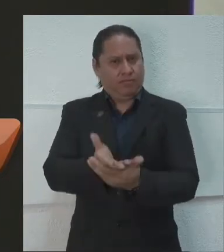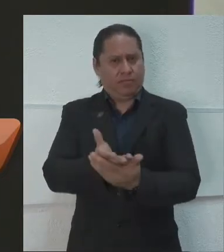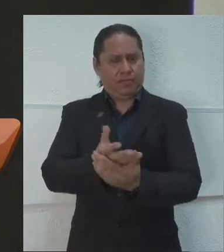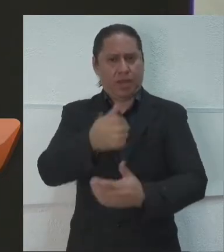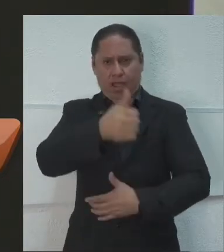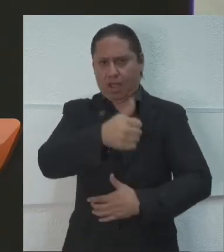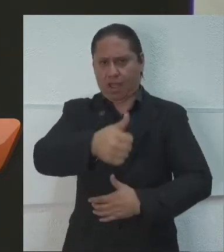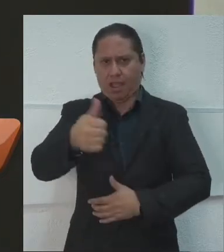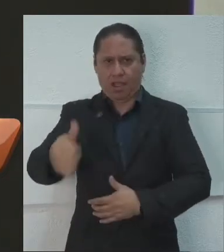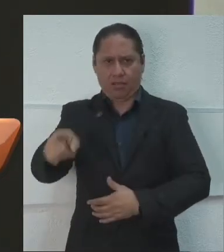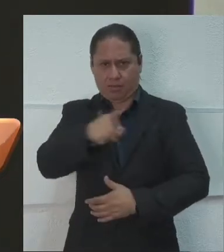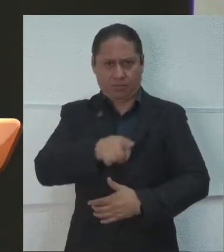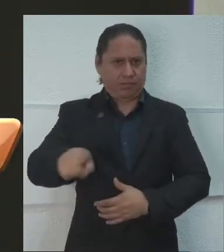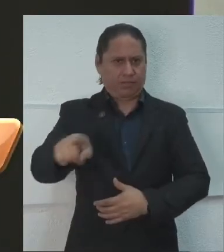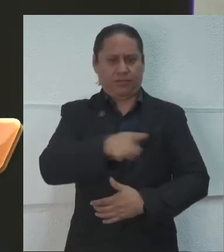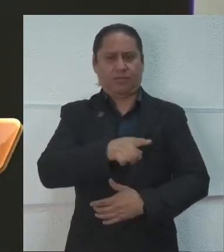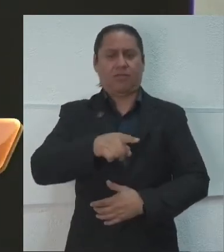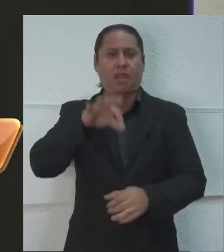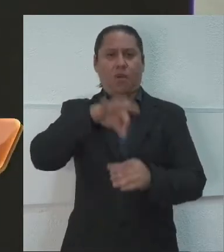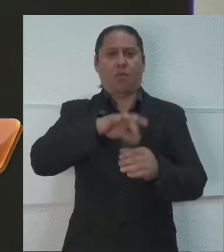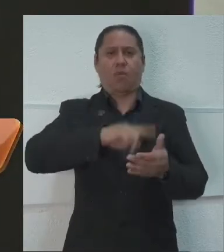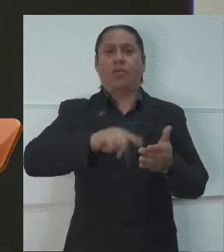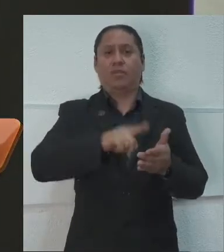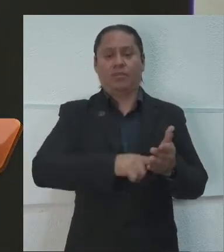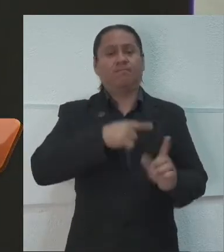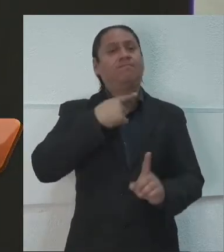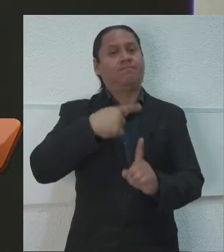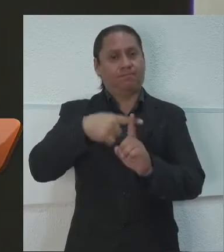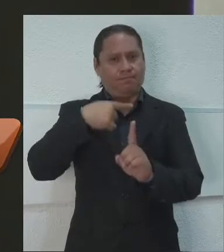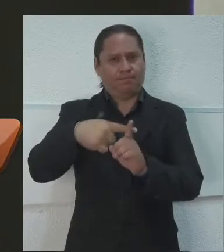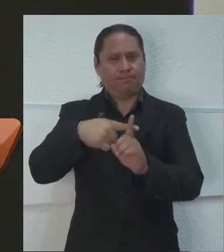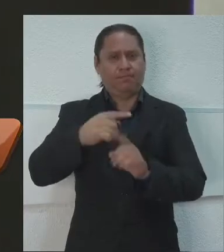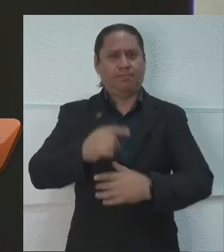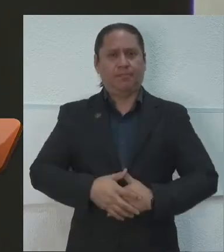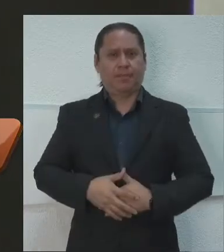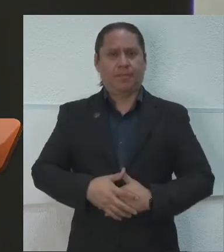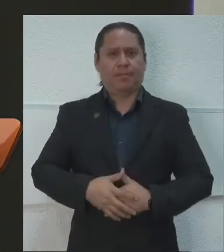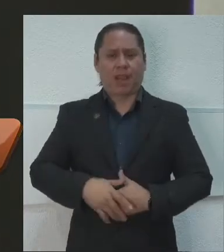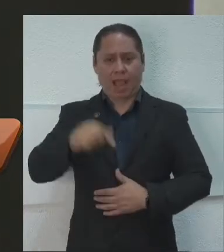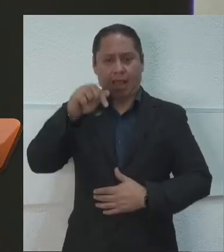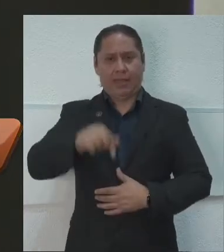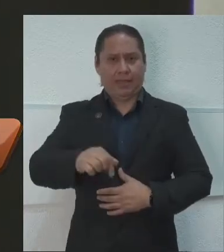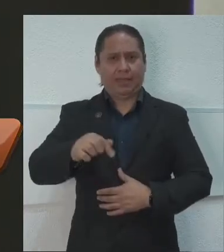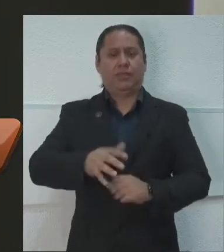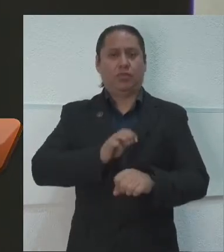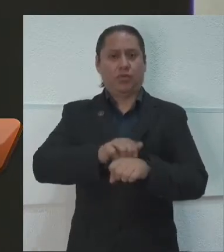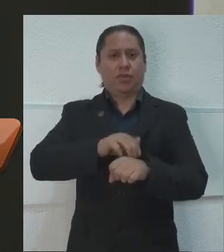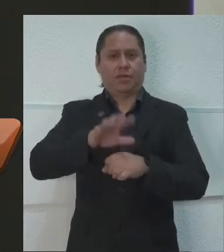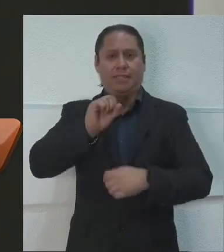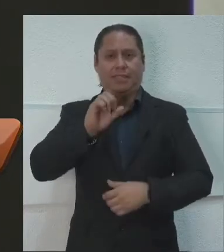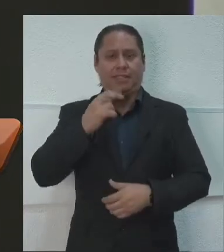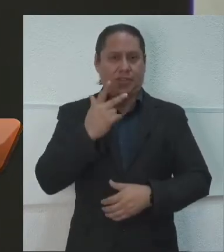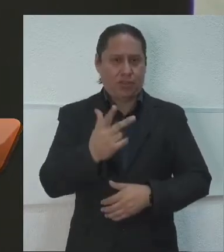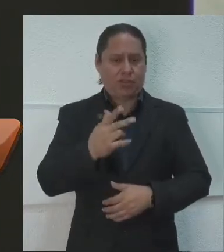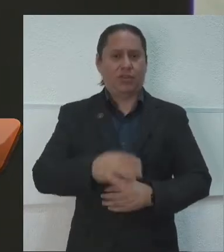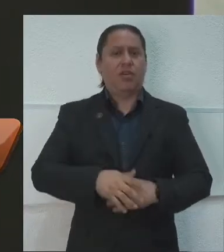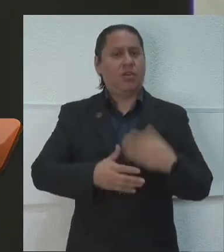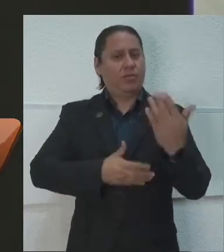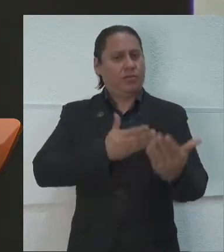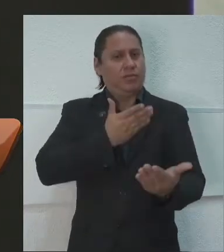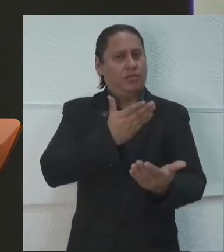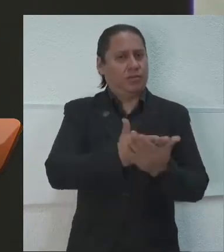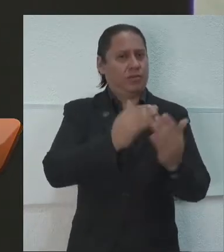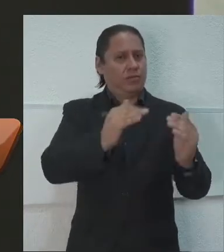a cada uno de ustedes el voto favorable para que desde esta legislatura tengamos a bien solicitar